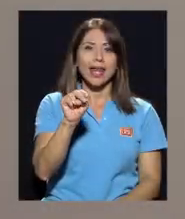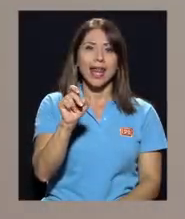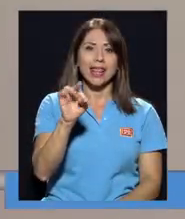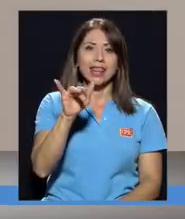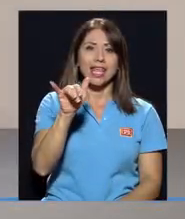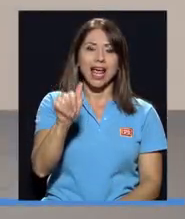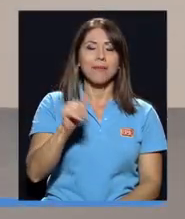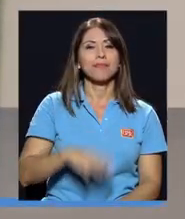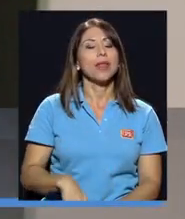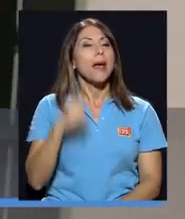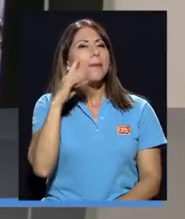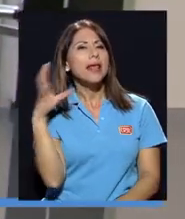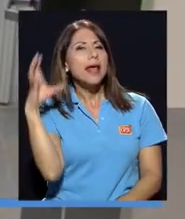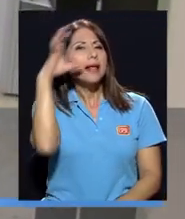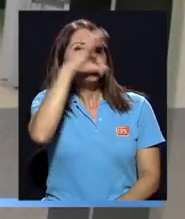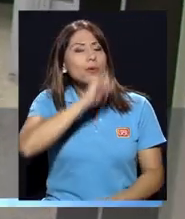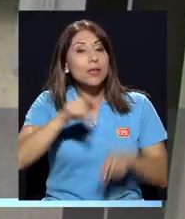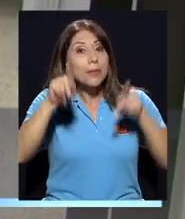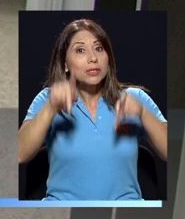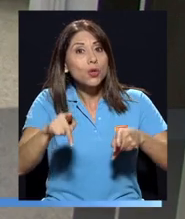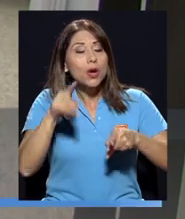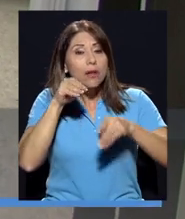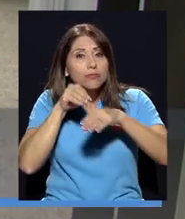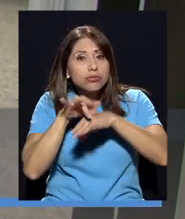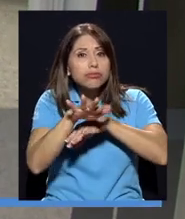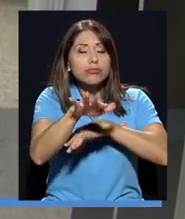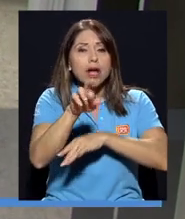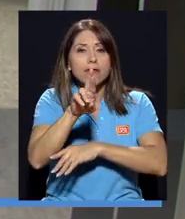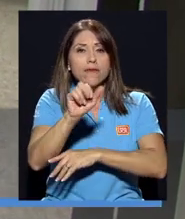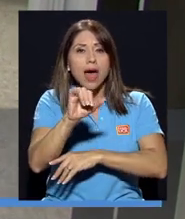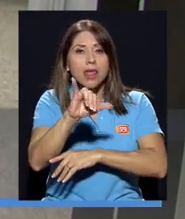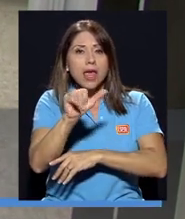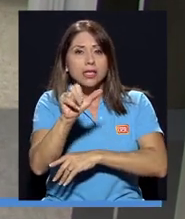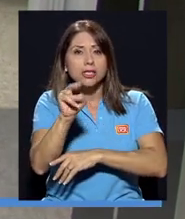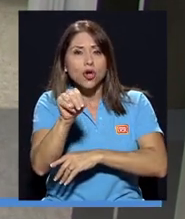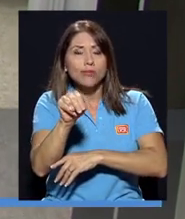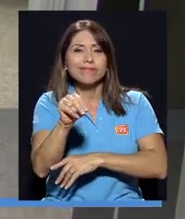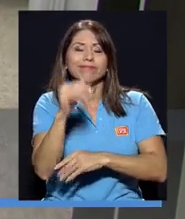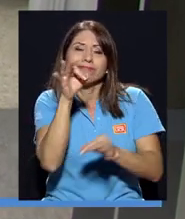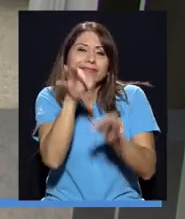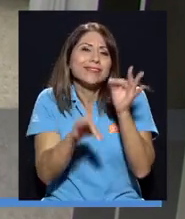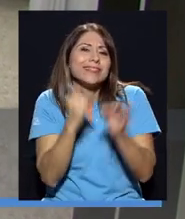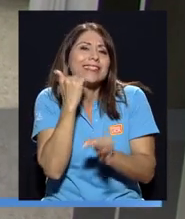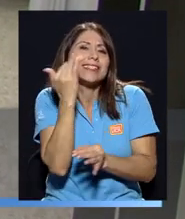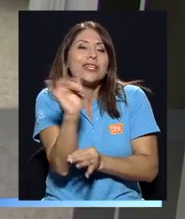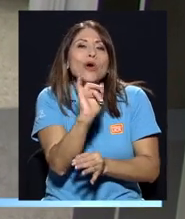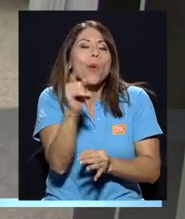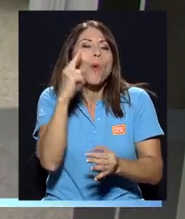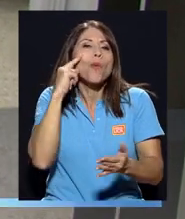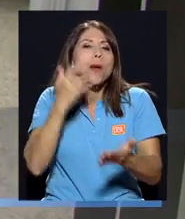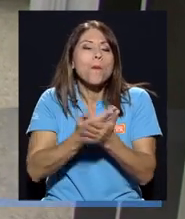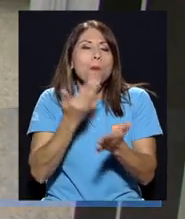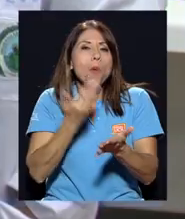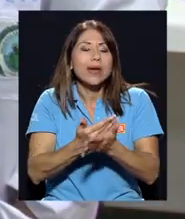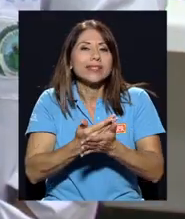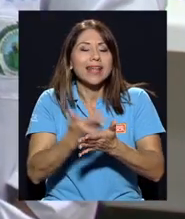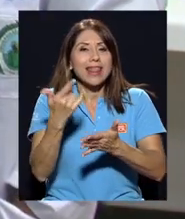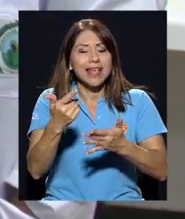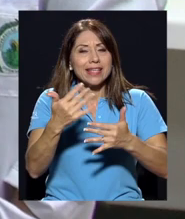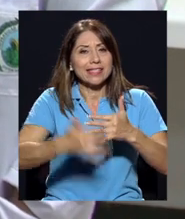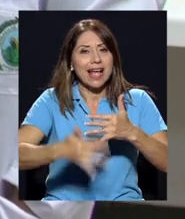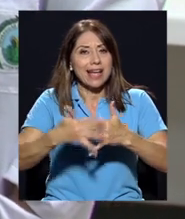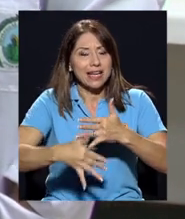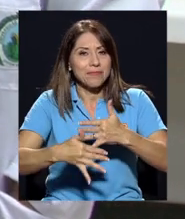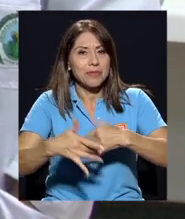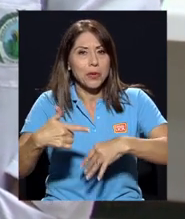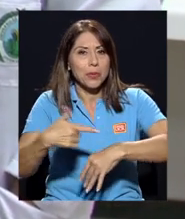Detectar la cantidad de radiación a la que una persona ha sido expuesta podrá ser tan sencillo como extraer una muestra de sangre. El Instituto